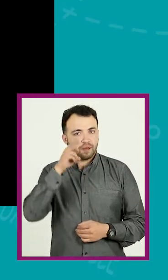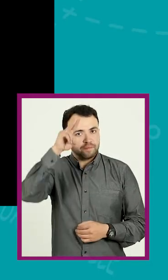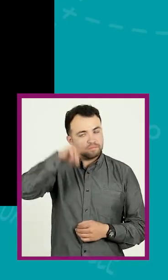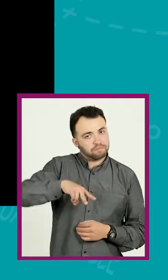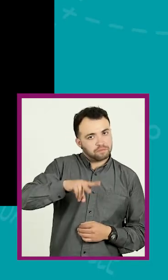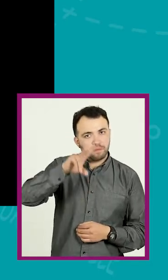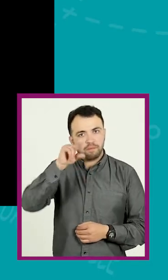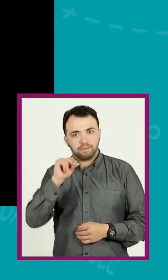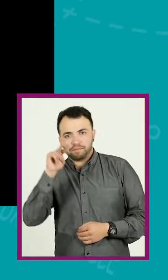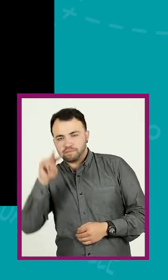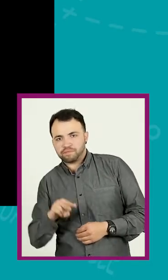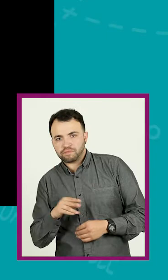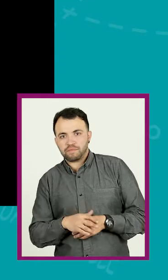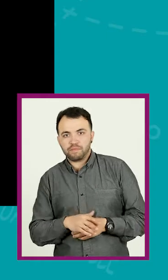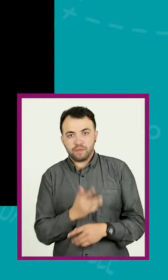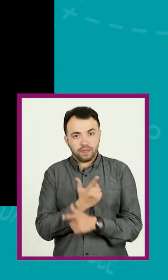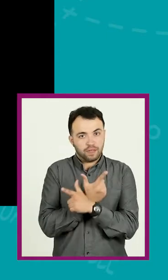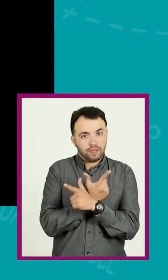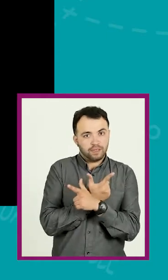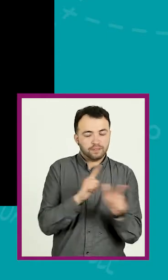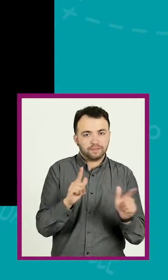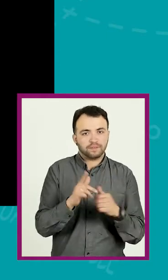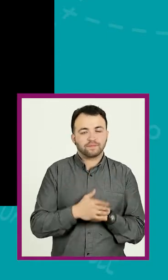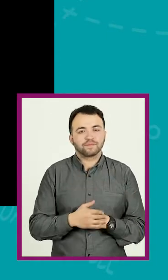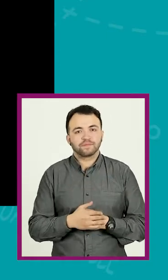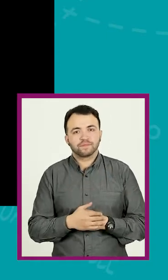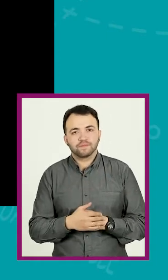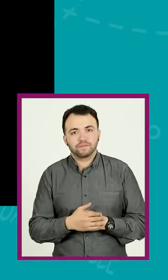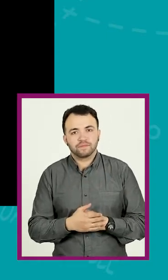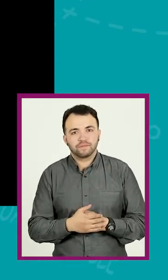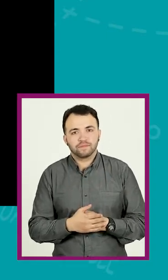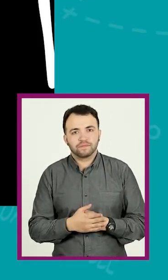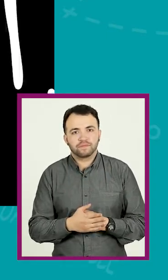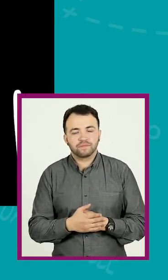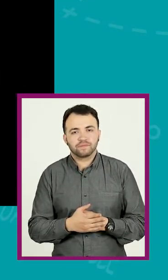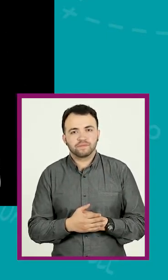Verdad y no verdad. Libertad.